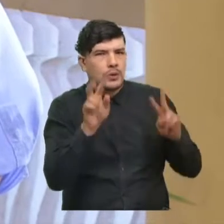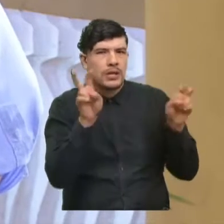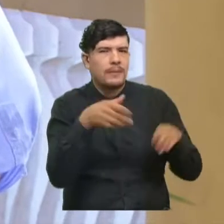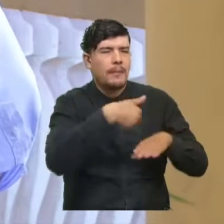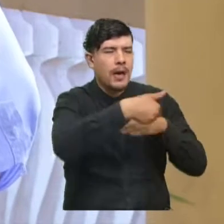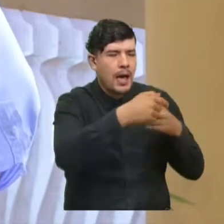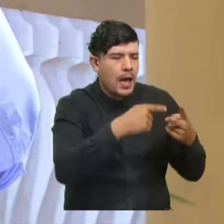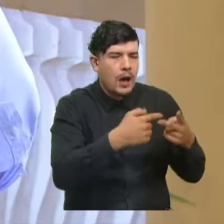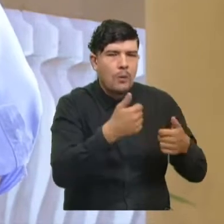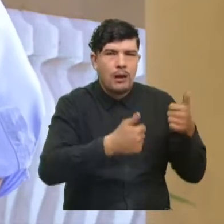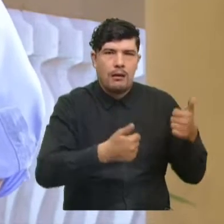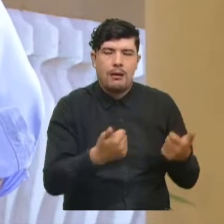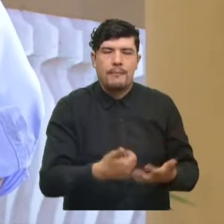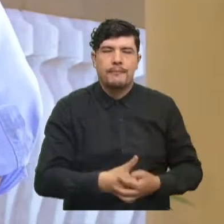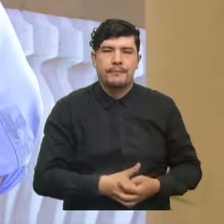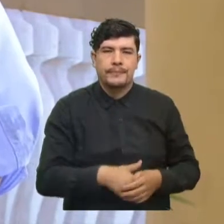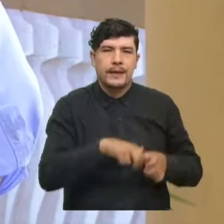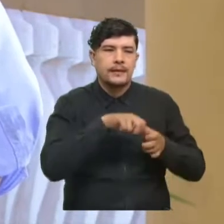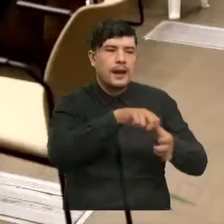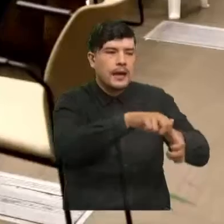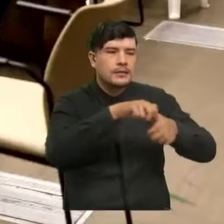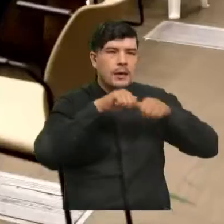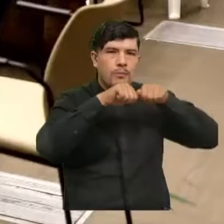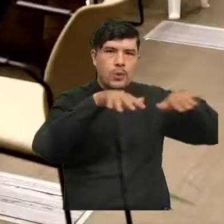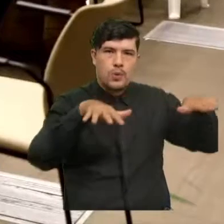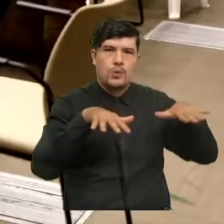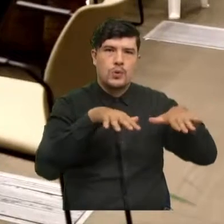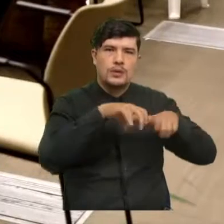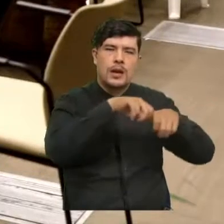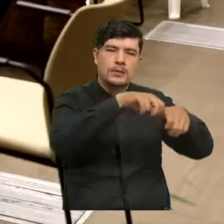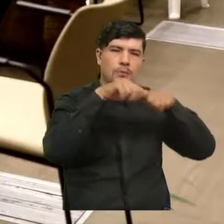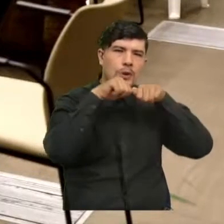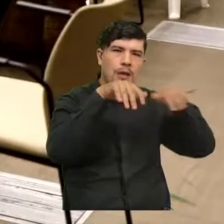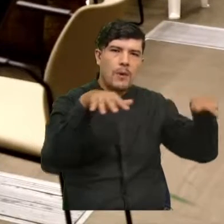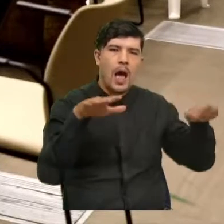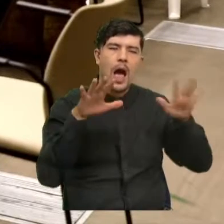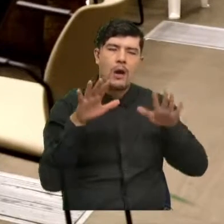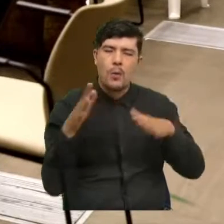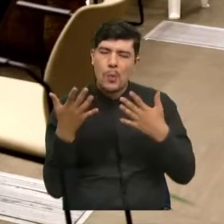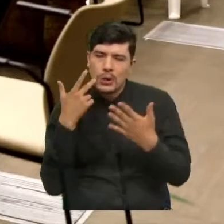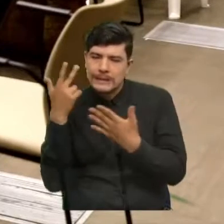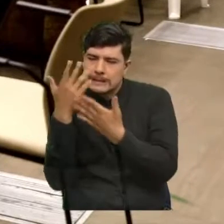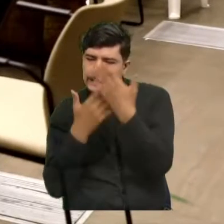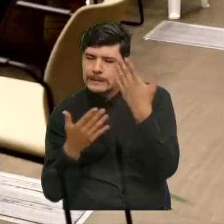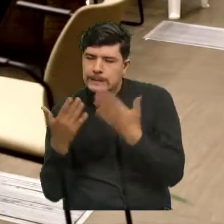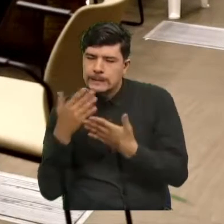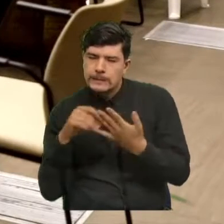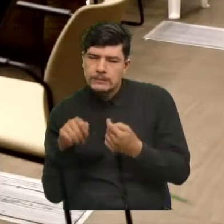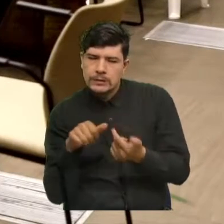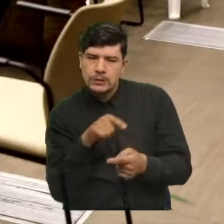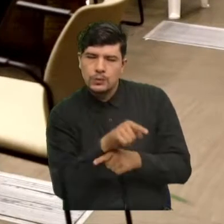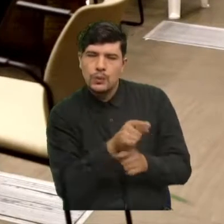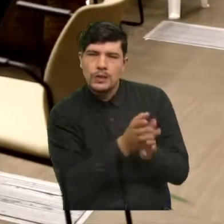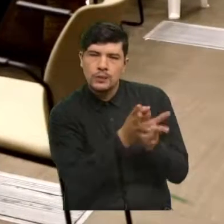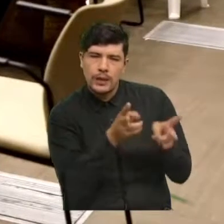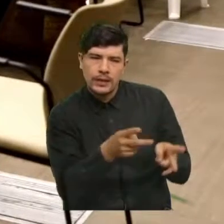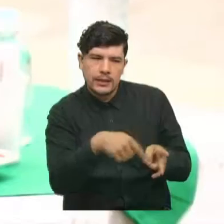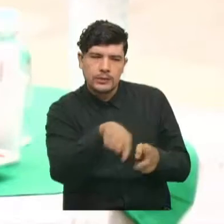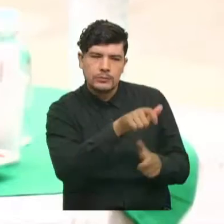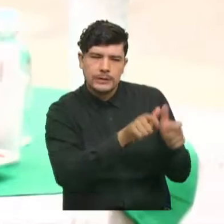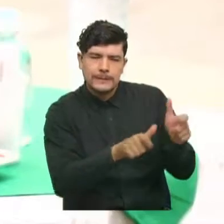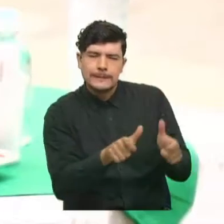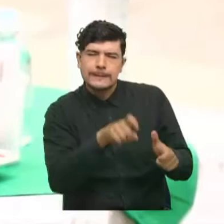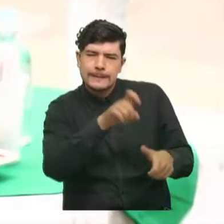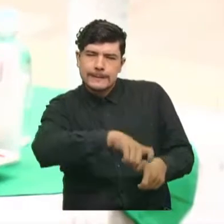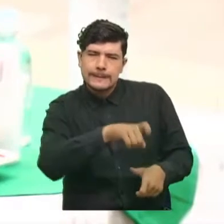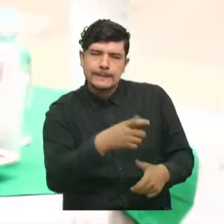tema de transporte público a ver cómo podemos subsidiar el transporte de metrolínea que amos de recoger